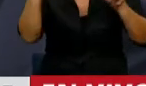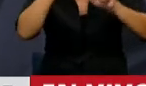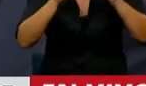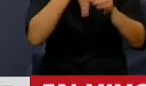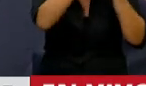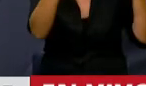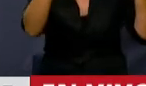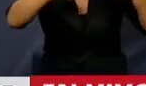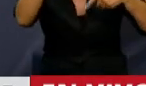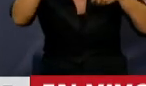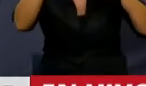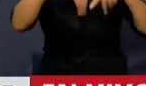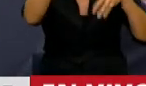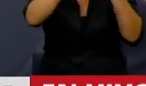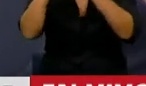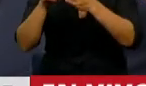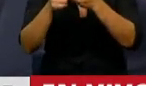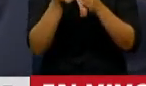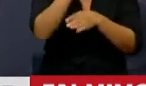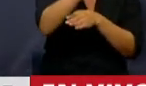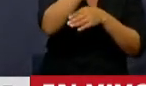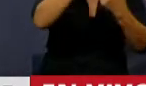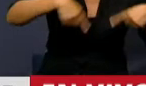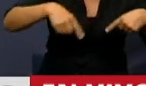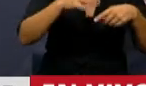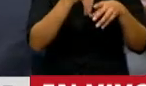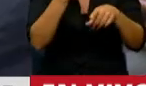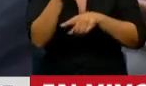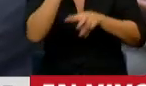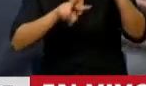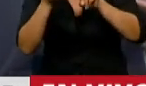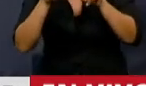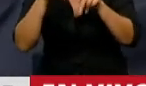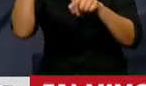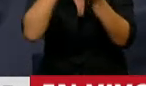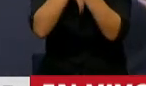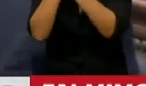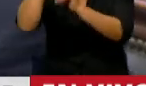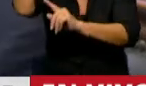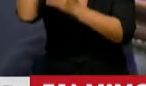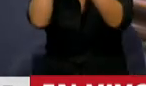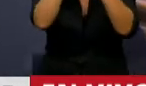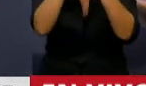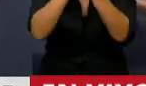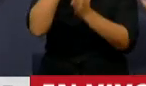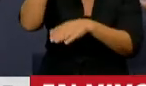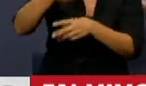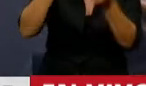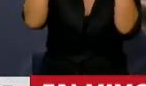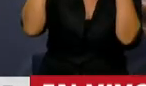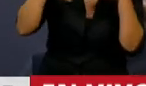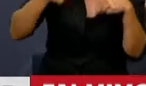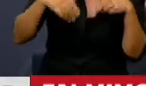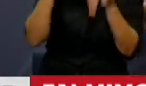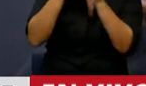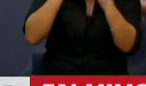podamos generar dólares genuinos que no nos permitan a buscarlos financieramente afuera y condicionar al pueblo argentino y depender de